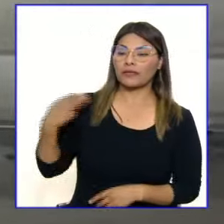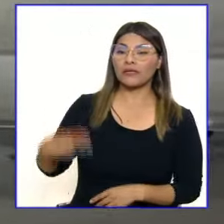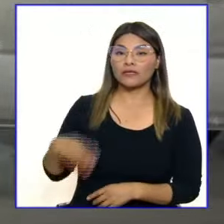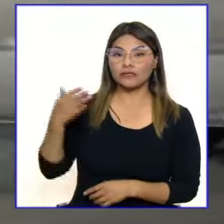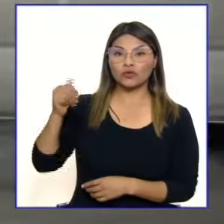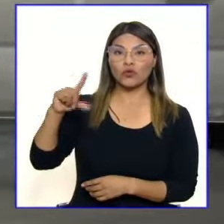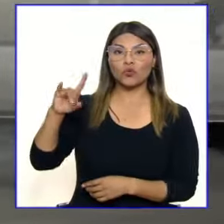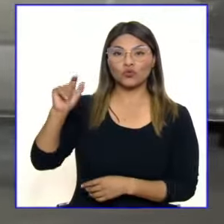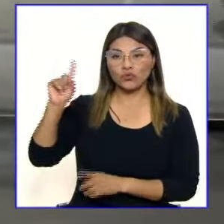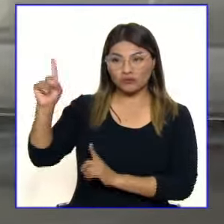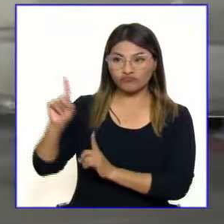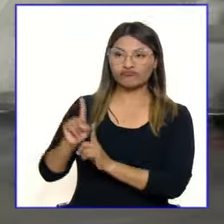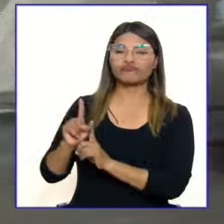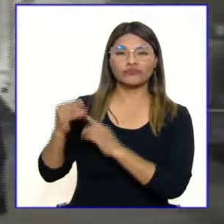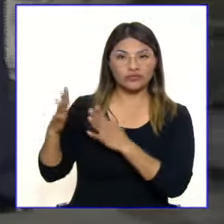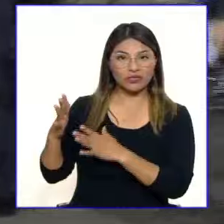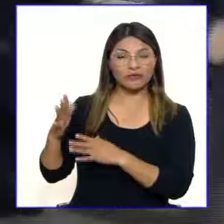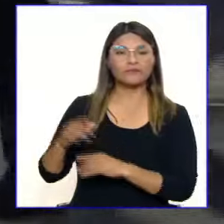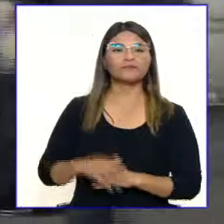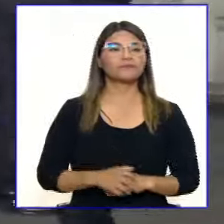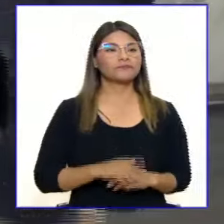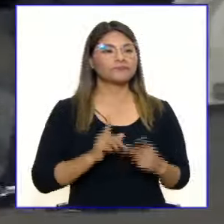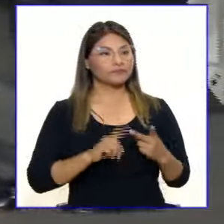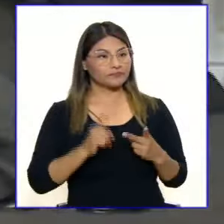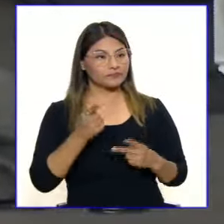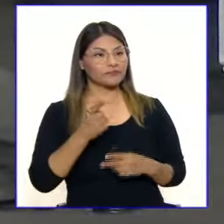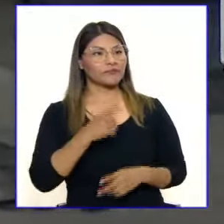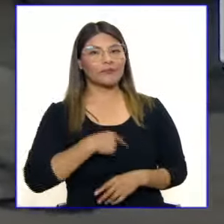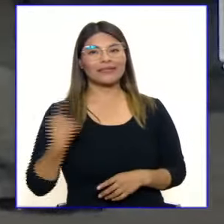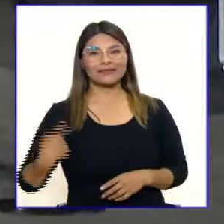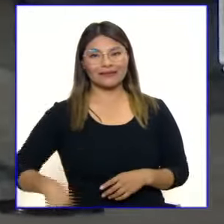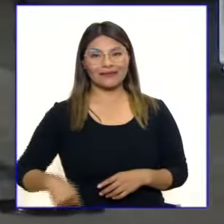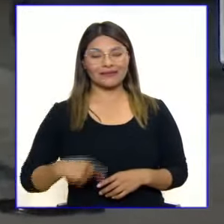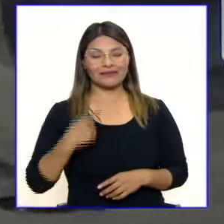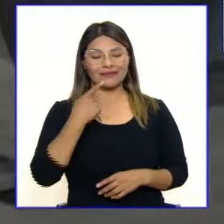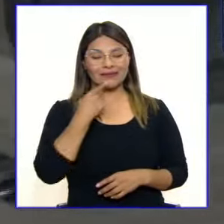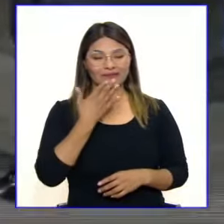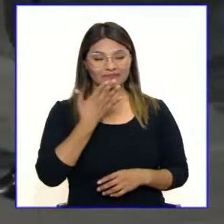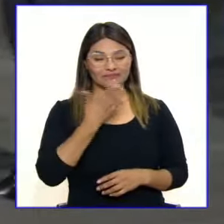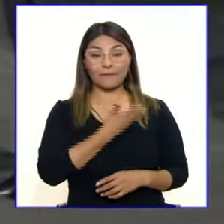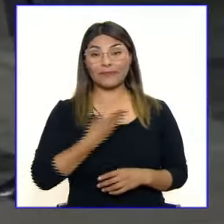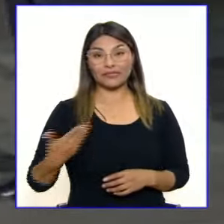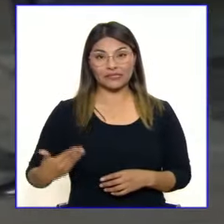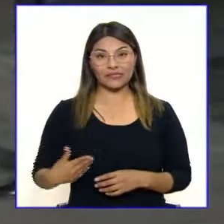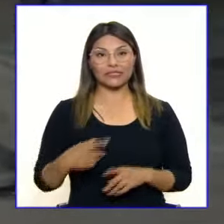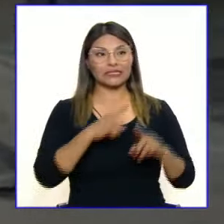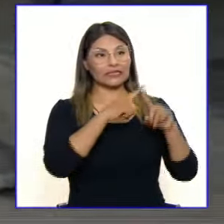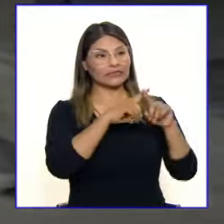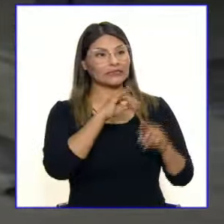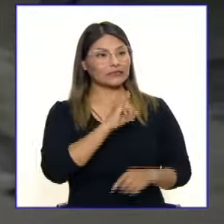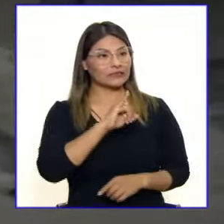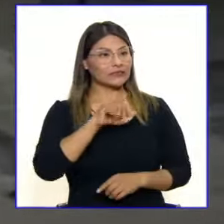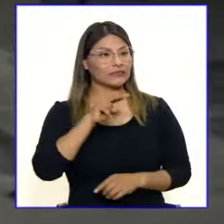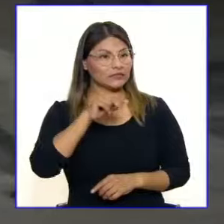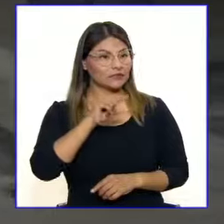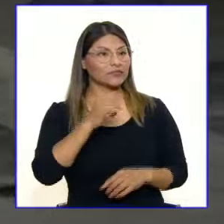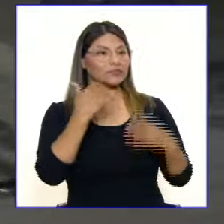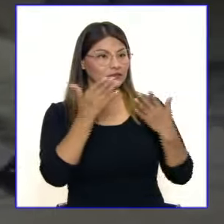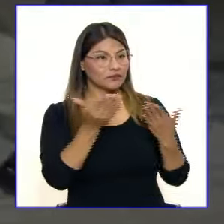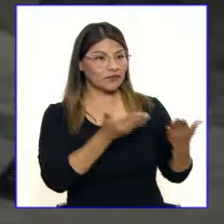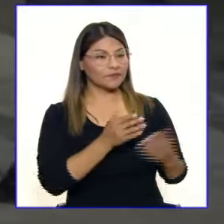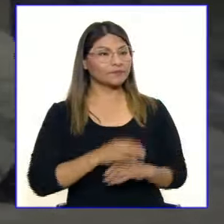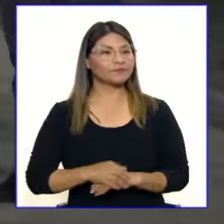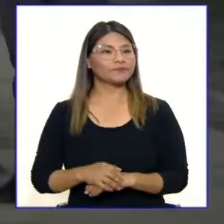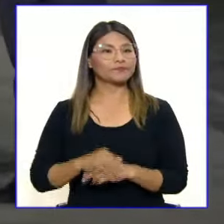Sen. También lo hizo Xi Jinping, el presidente de la República Popular de China,